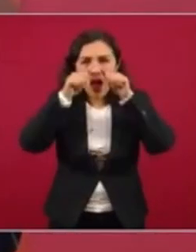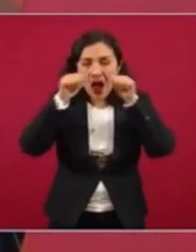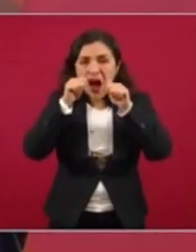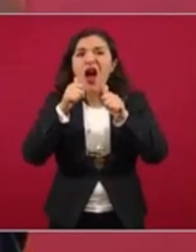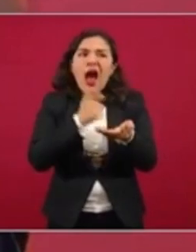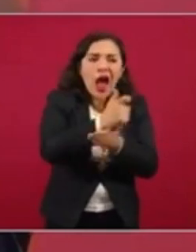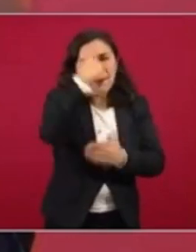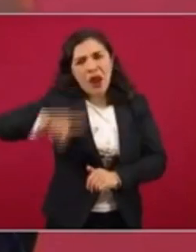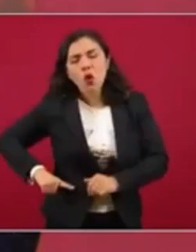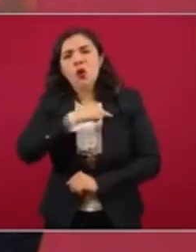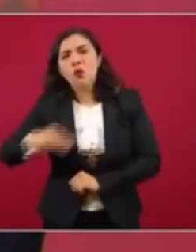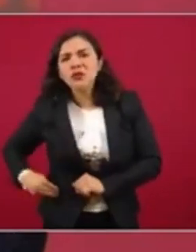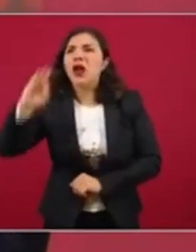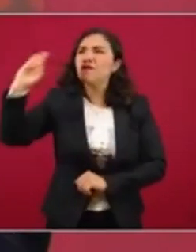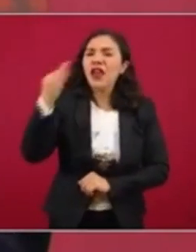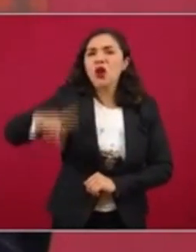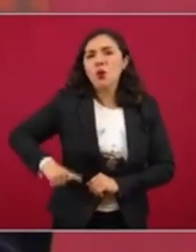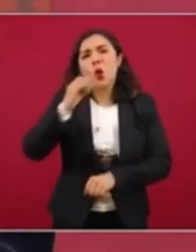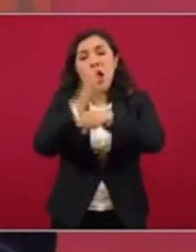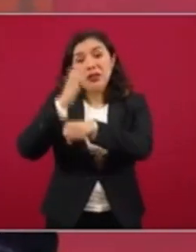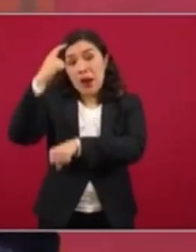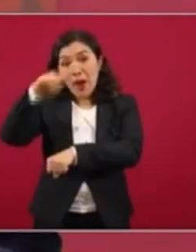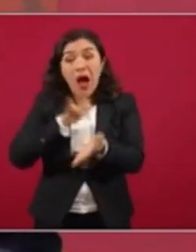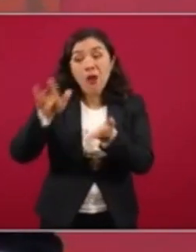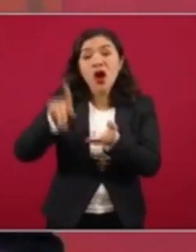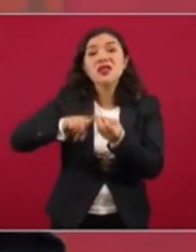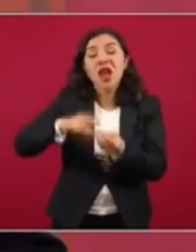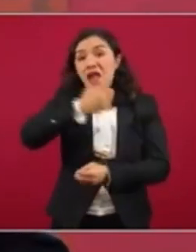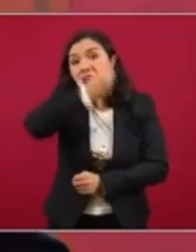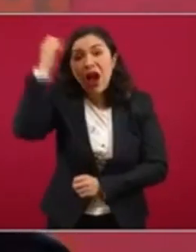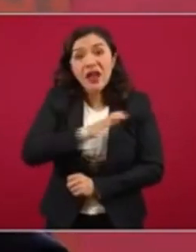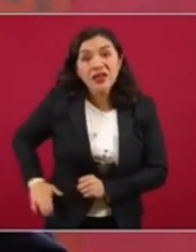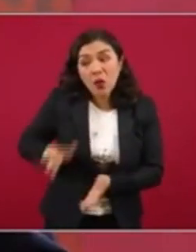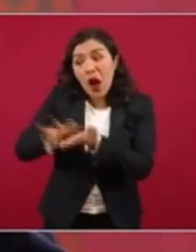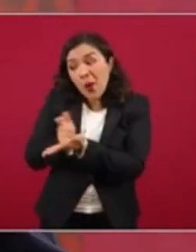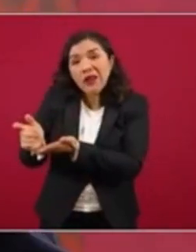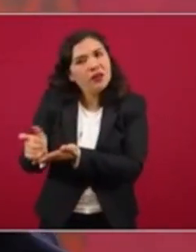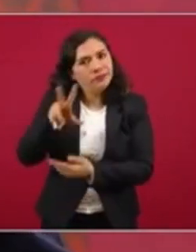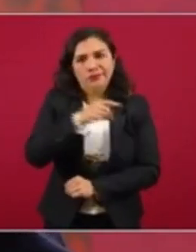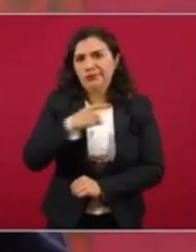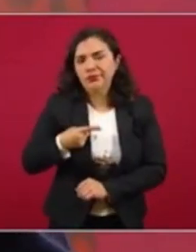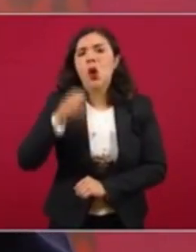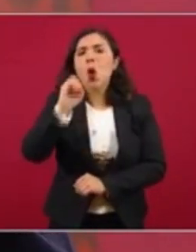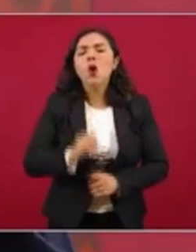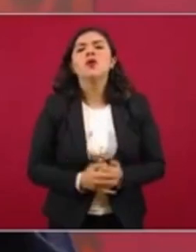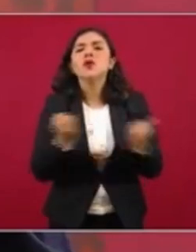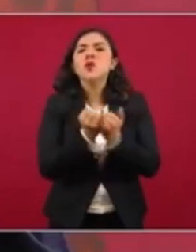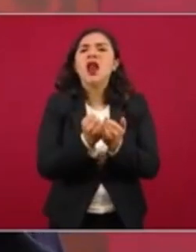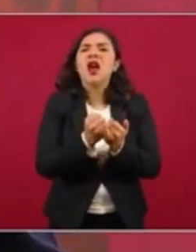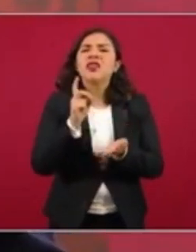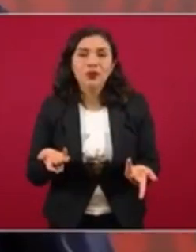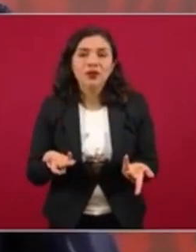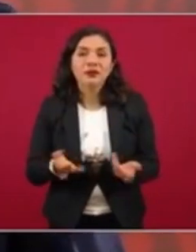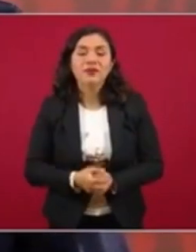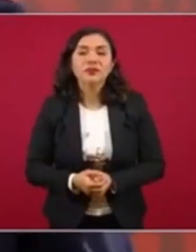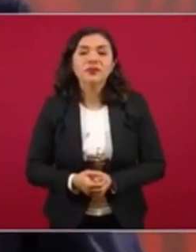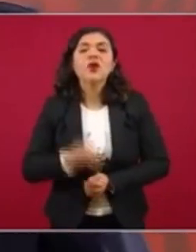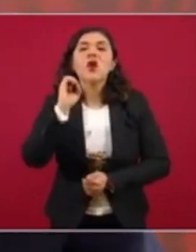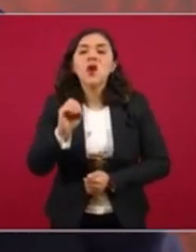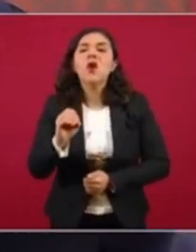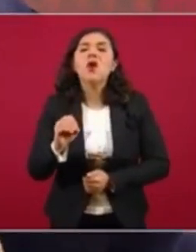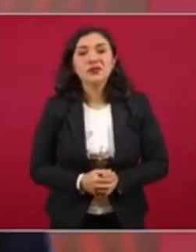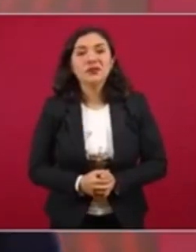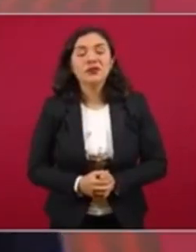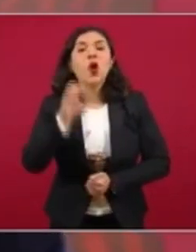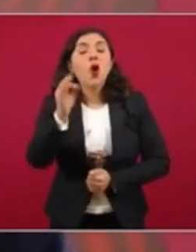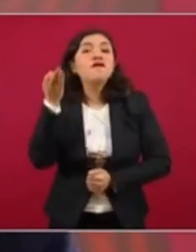municipales, ni en gobiernos estatales, ni en el gobierno federal, para apoyar a partidos y a candidatos. Que no se repartan despensas, que no se rellenen